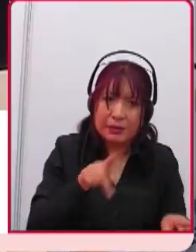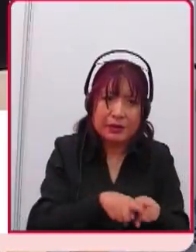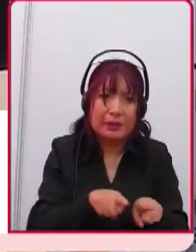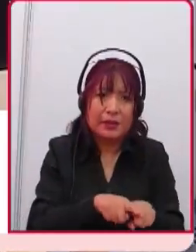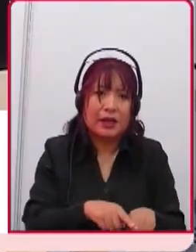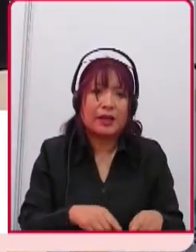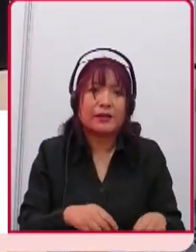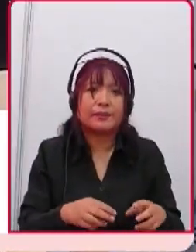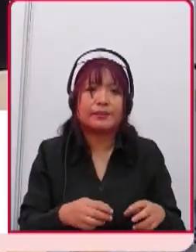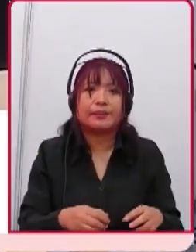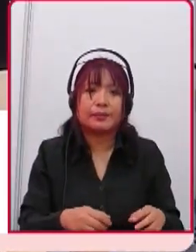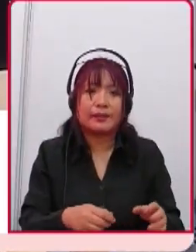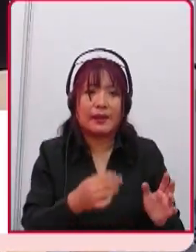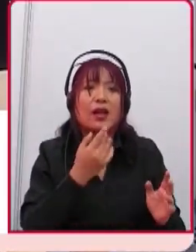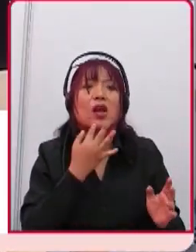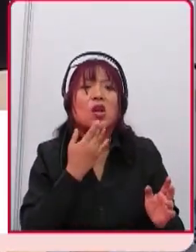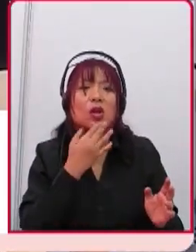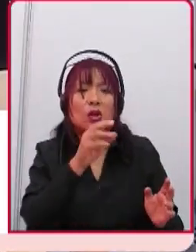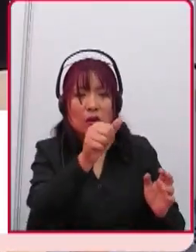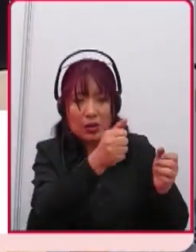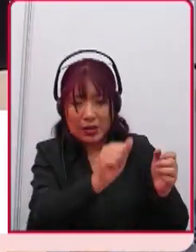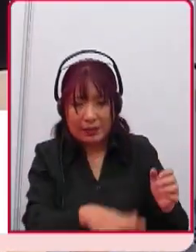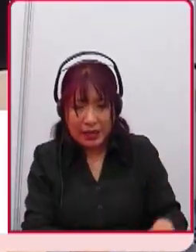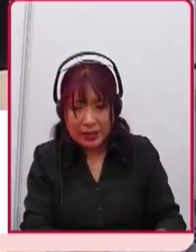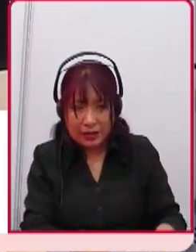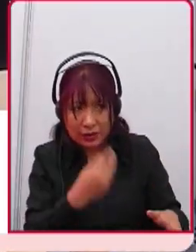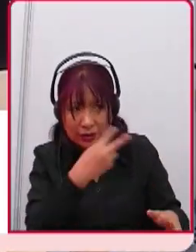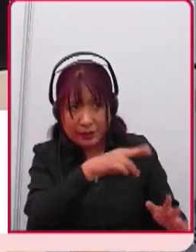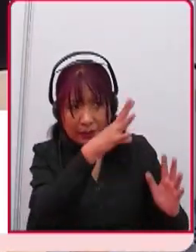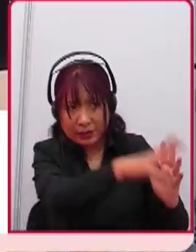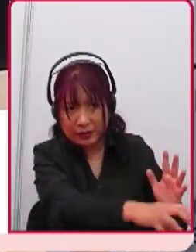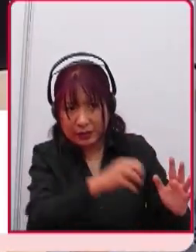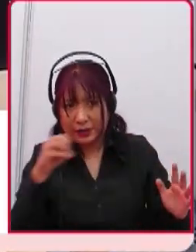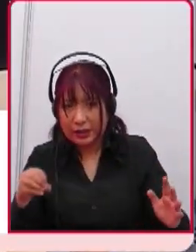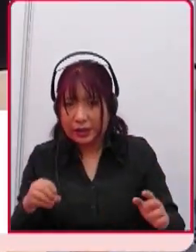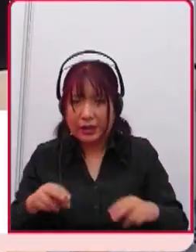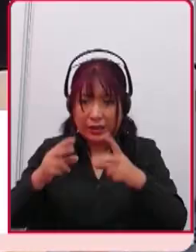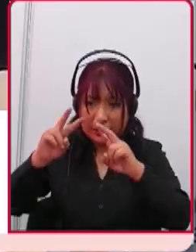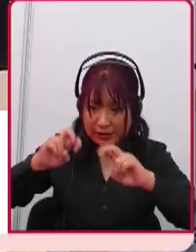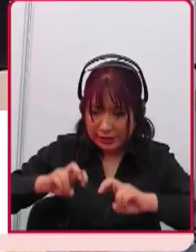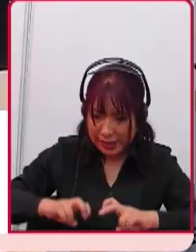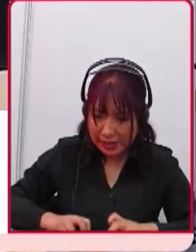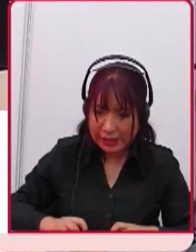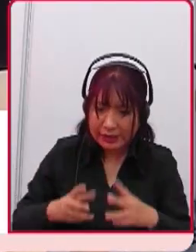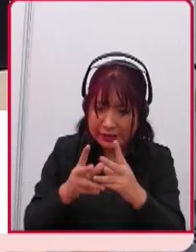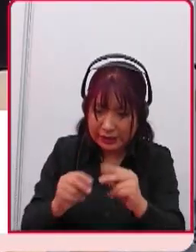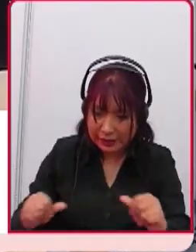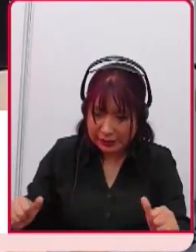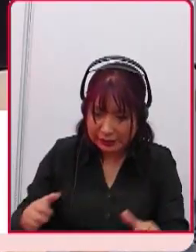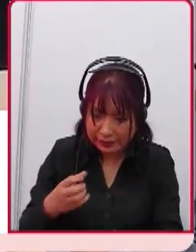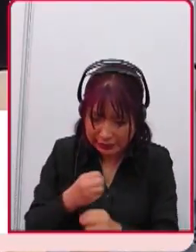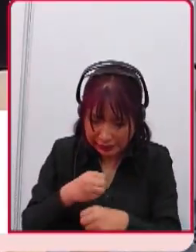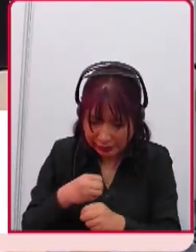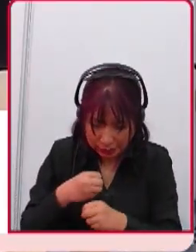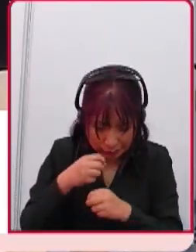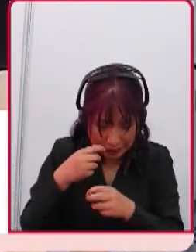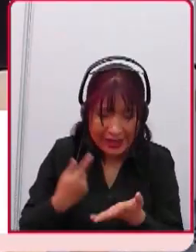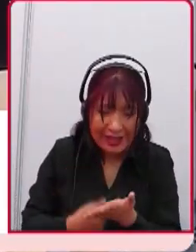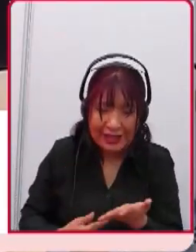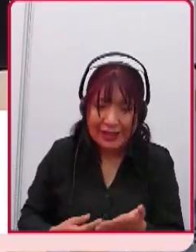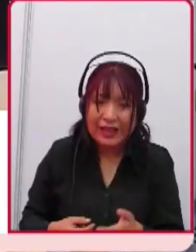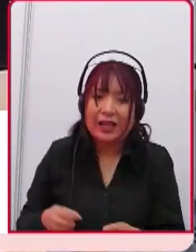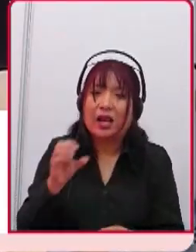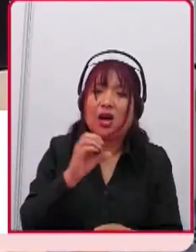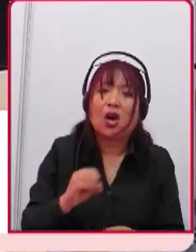bien es cierto, para los geólogos no es un área de interés, pero también directamente es bueno conocer cómo es que se presentan estos sulfatos y qué tipo de